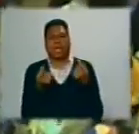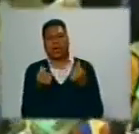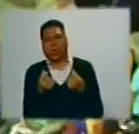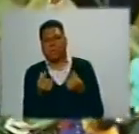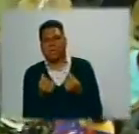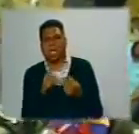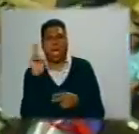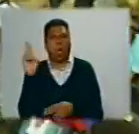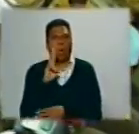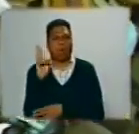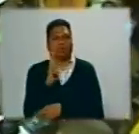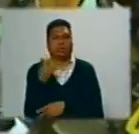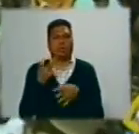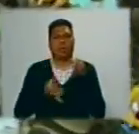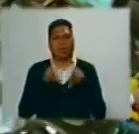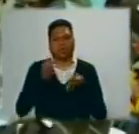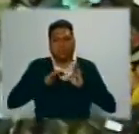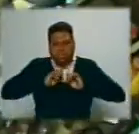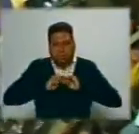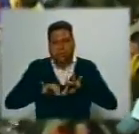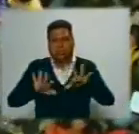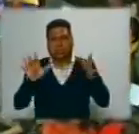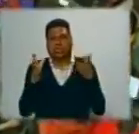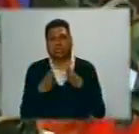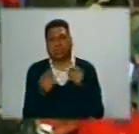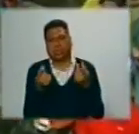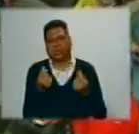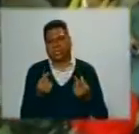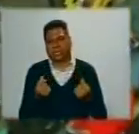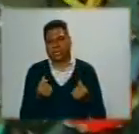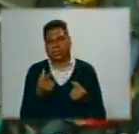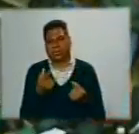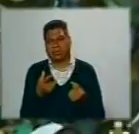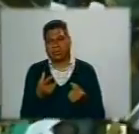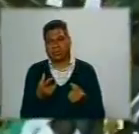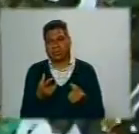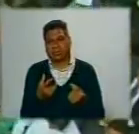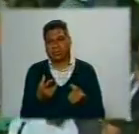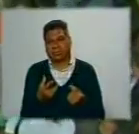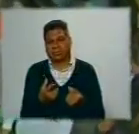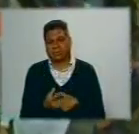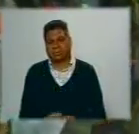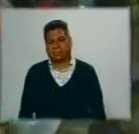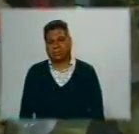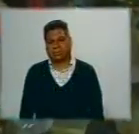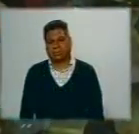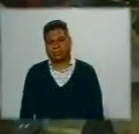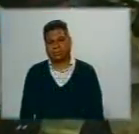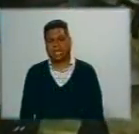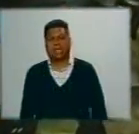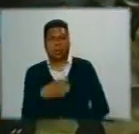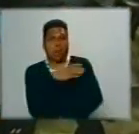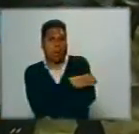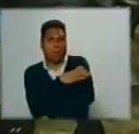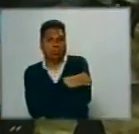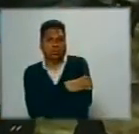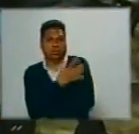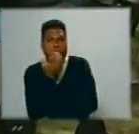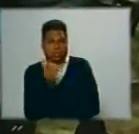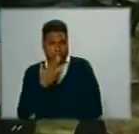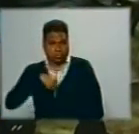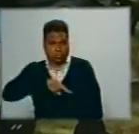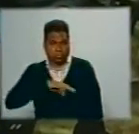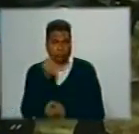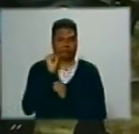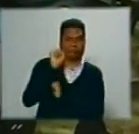hacer una justa distribución de los ingresos y de las riquezas. En el caso de esta derecha con la que nos estamos